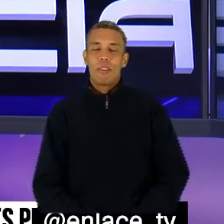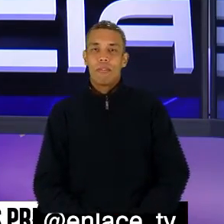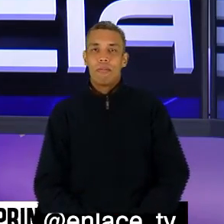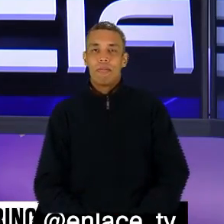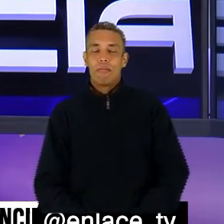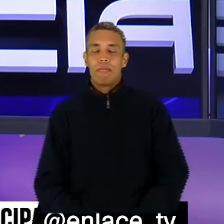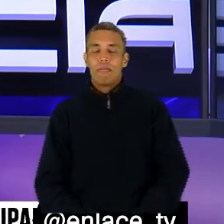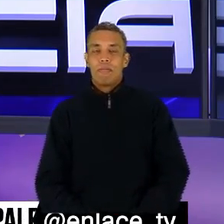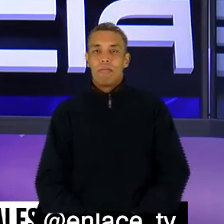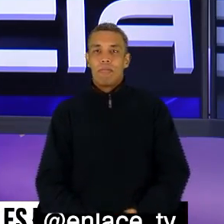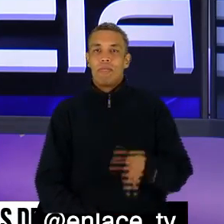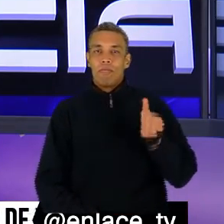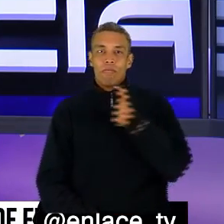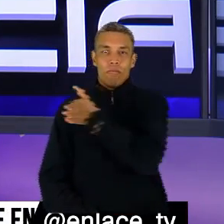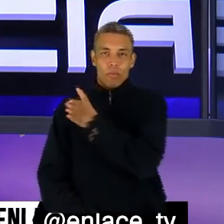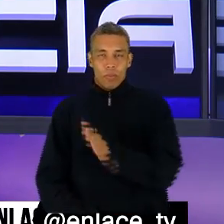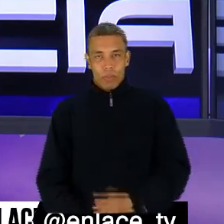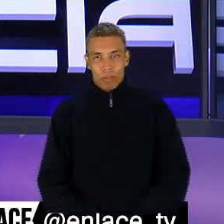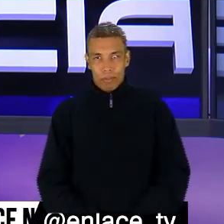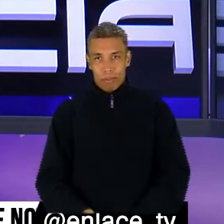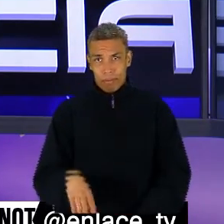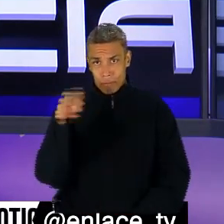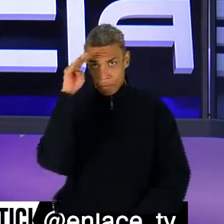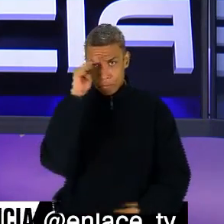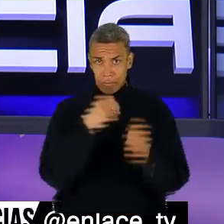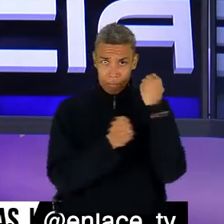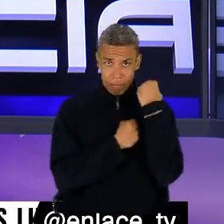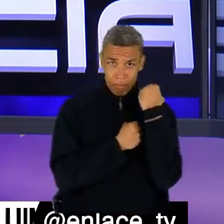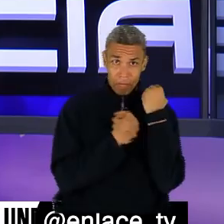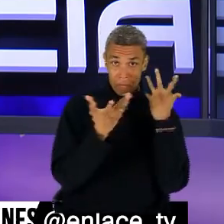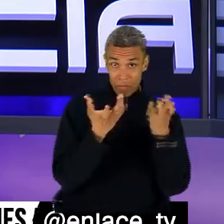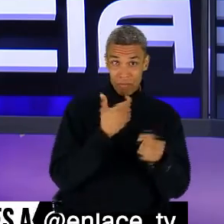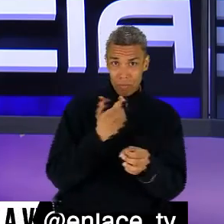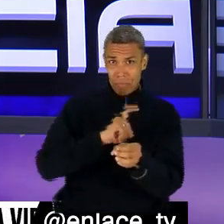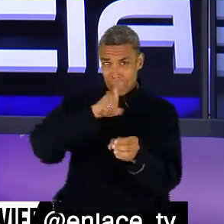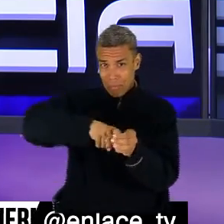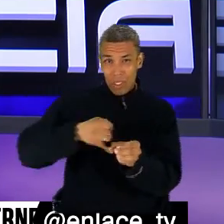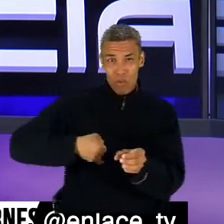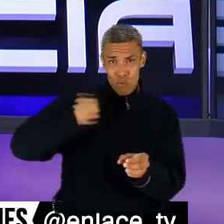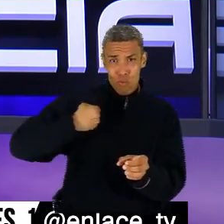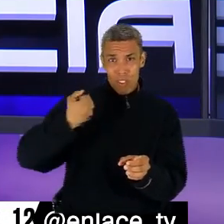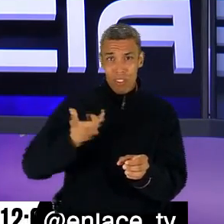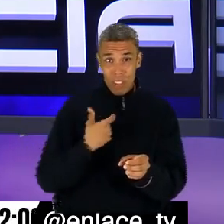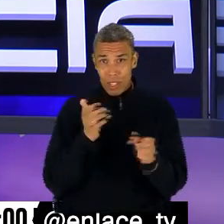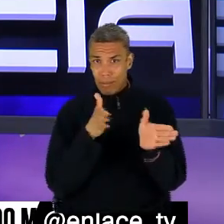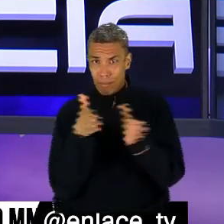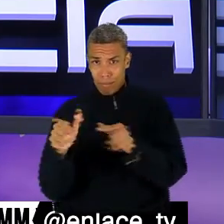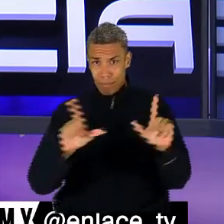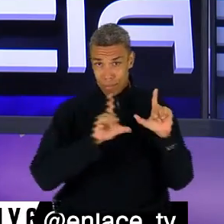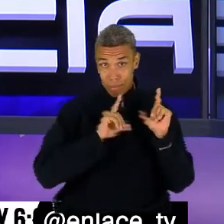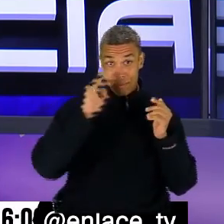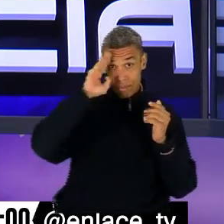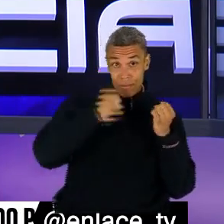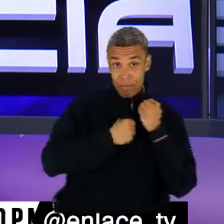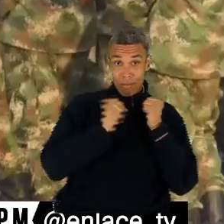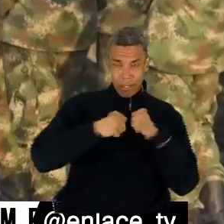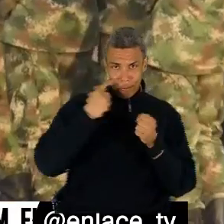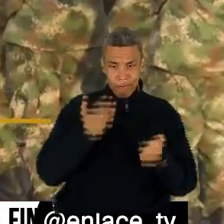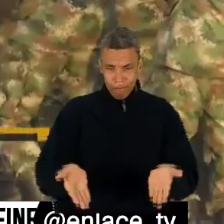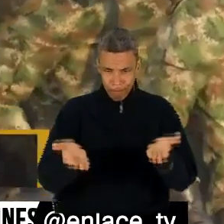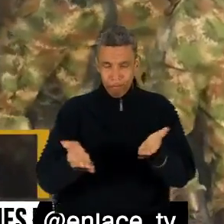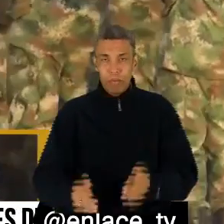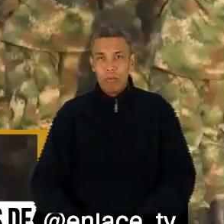Y el Ejército Nacional tiene abiertas las inscripciones a todo el personal interesado en ser suboficiales de las Fuerzas Militares de Colombia. Hasta